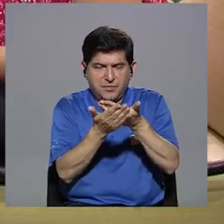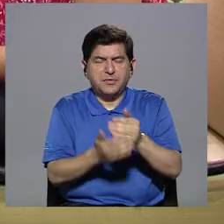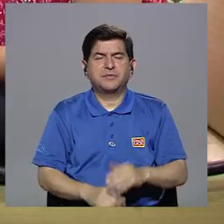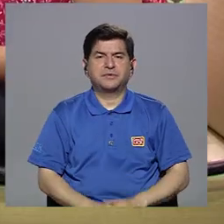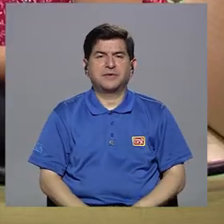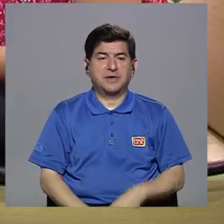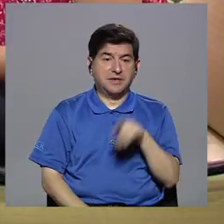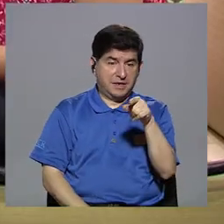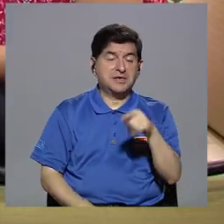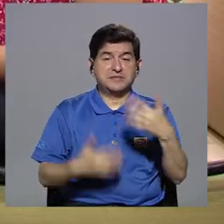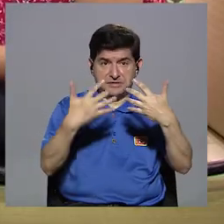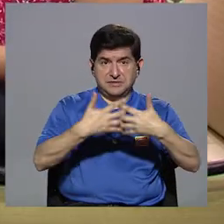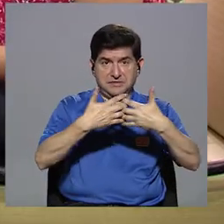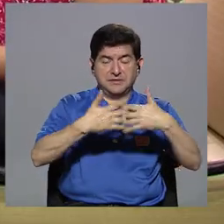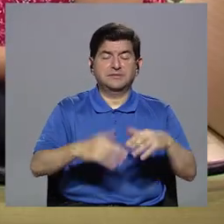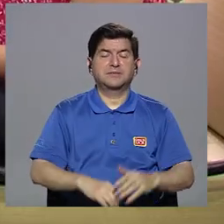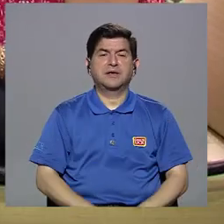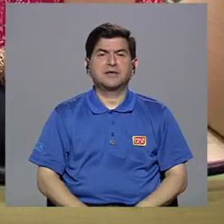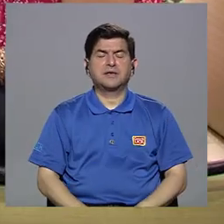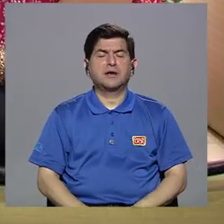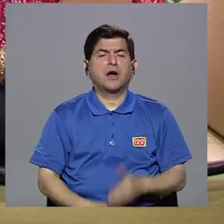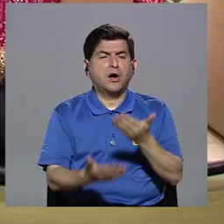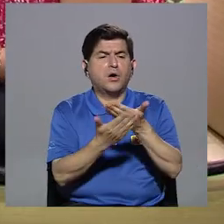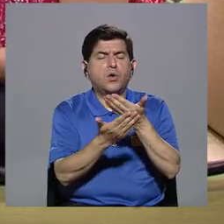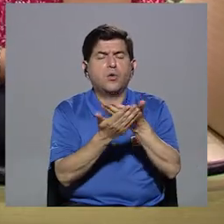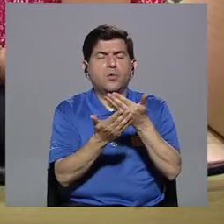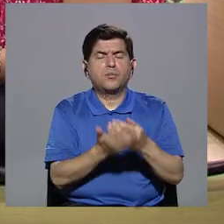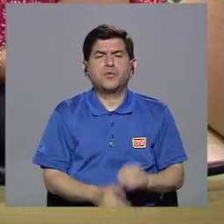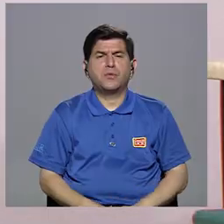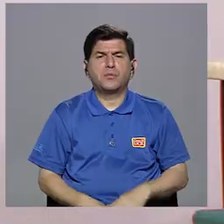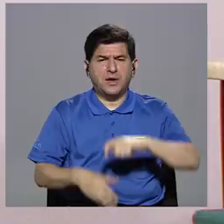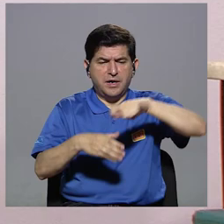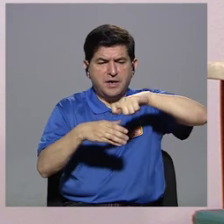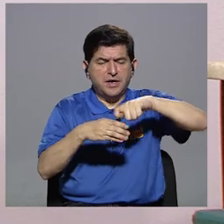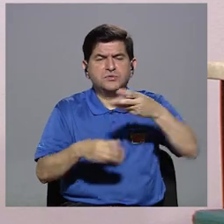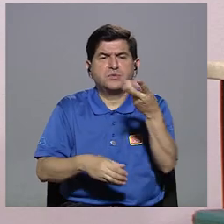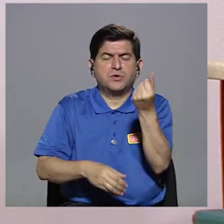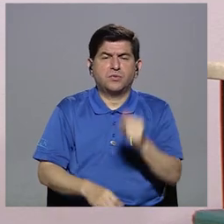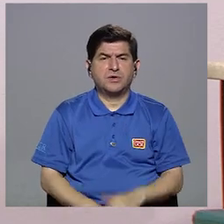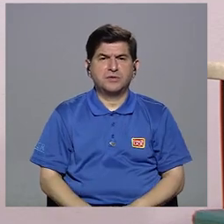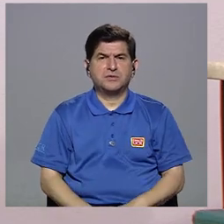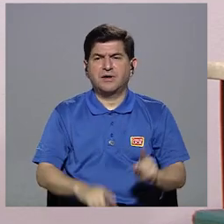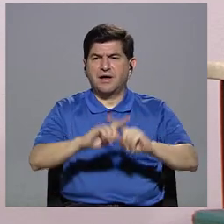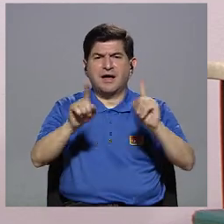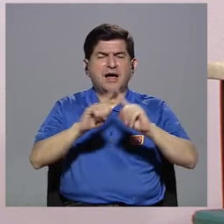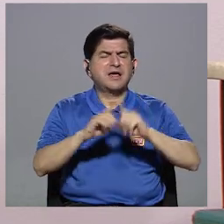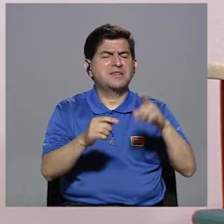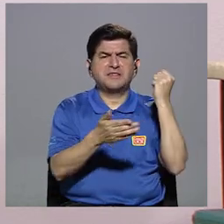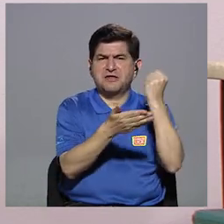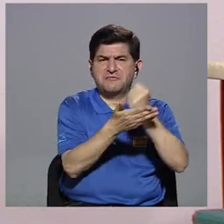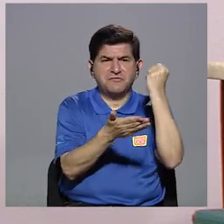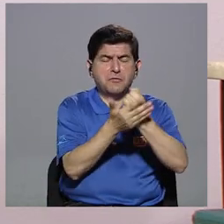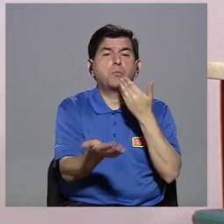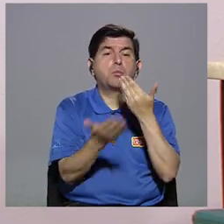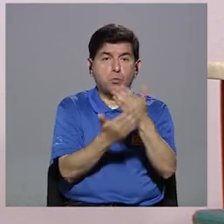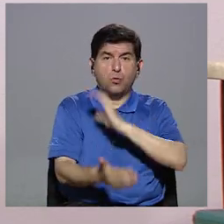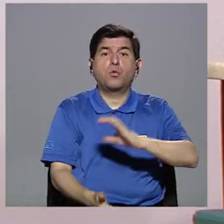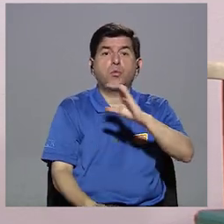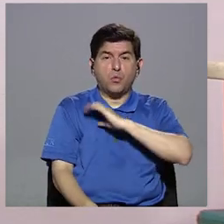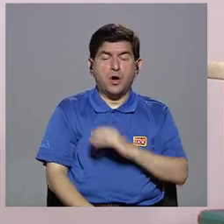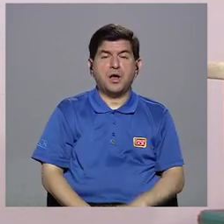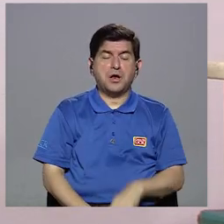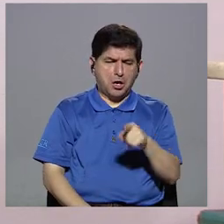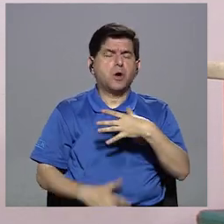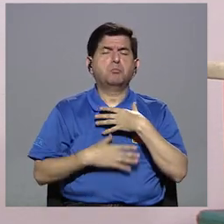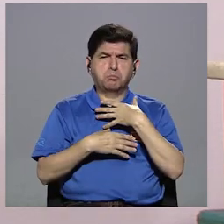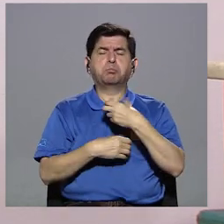cuando glucómetros pues se chequean la glicemia en los glucómetros hay muchísimas marcas de muy buena calidad